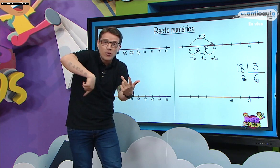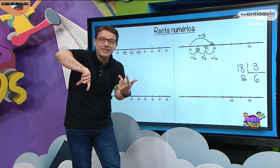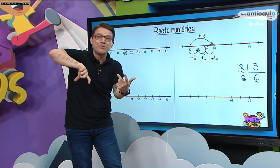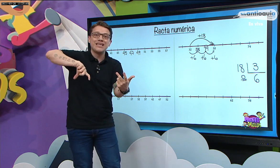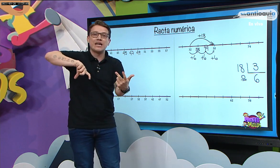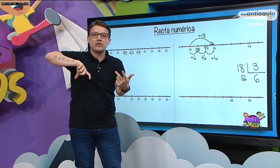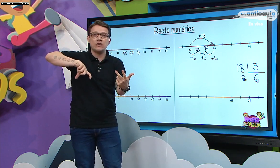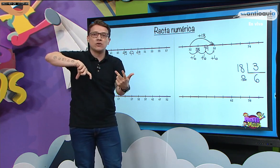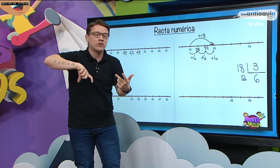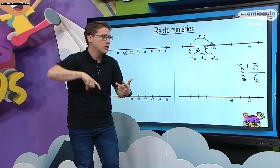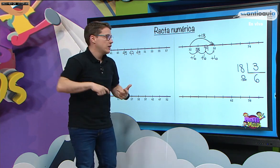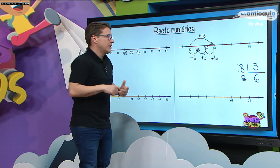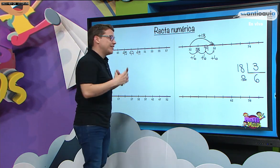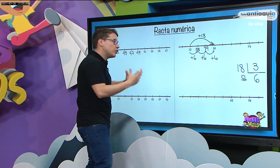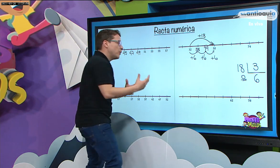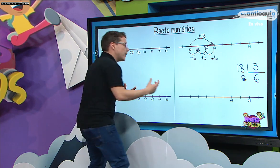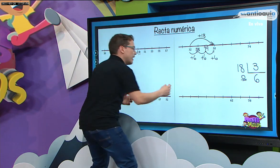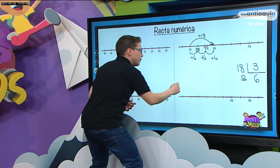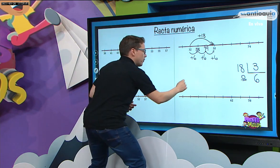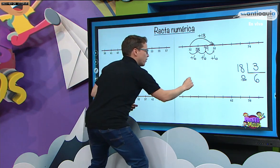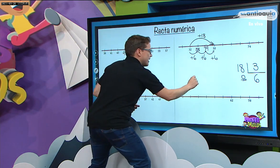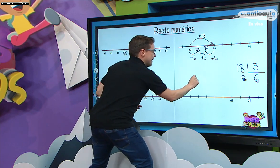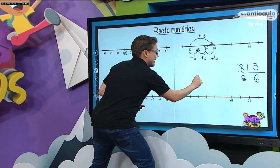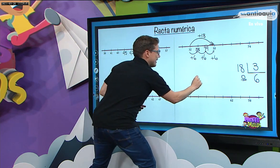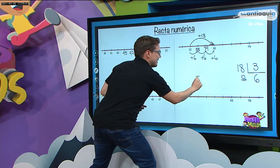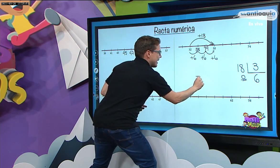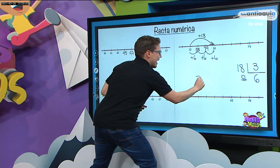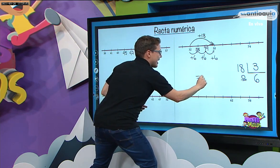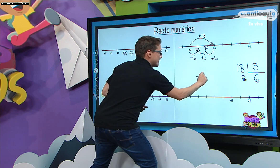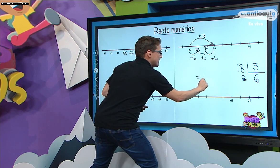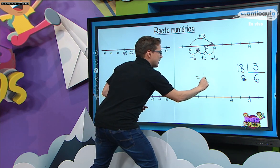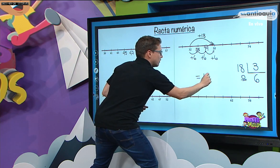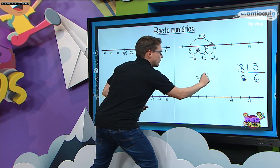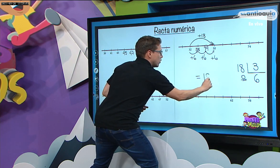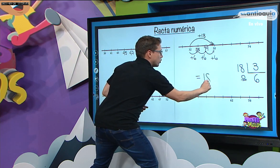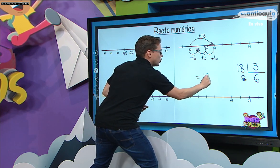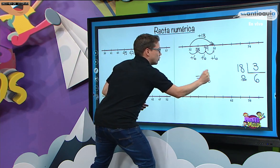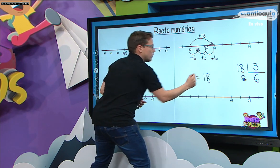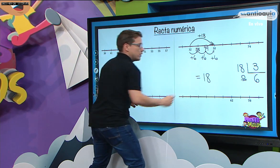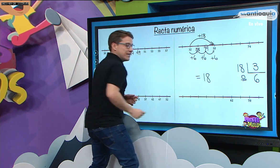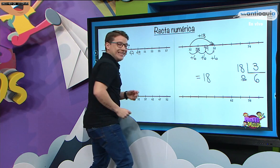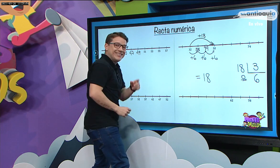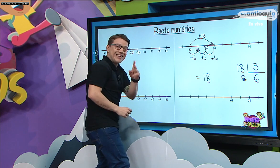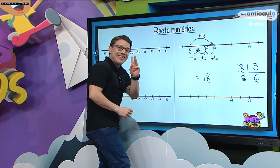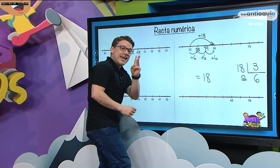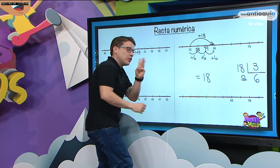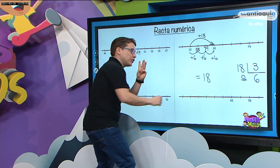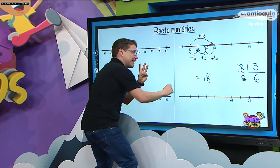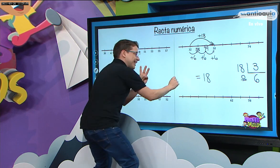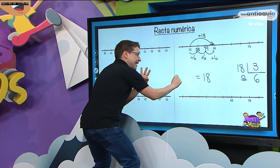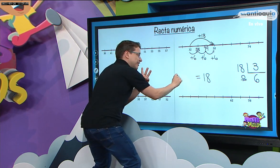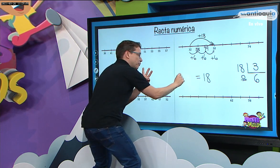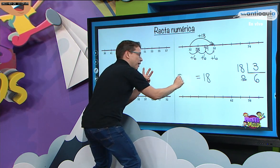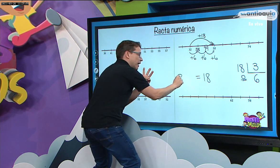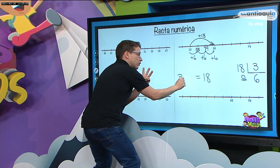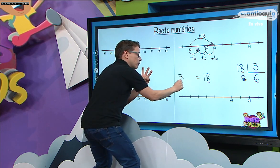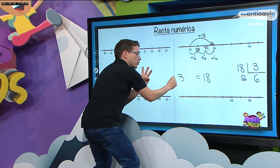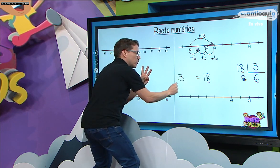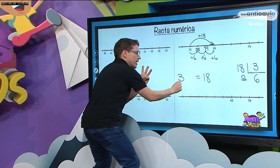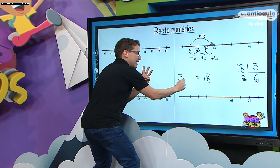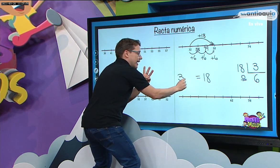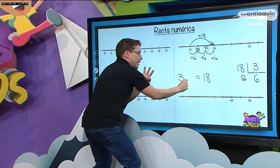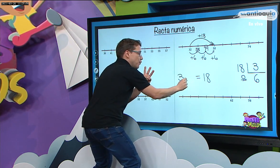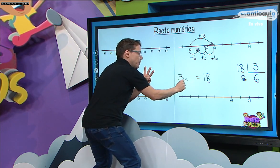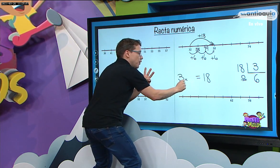es la multiplicación. Si tú, por ejemplo, quieres llegar a 18 y se dieron 3